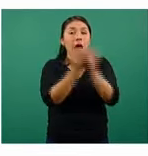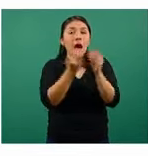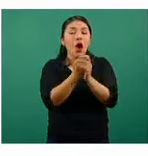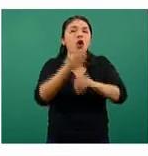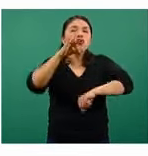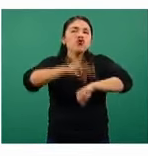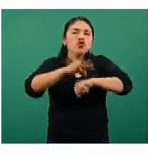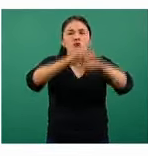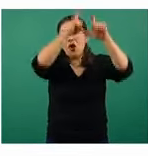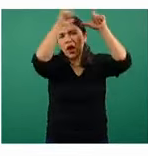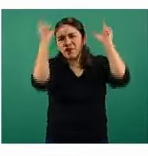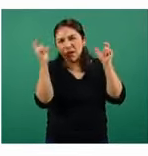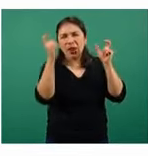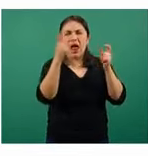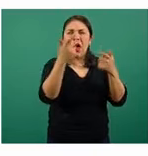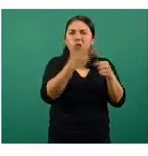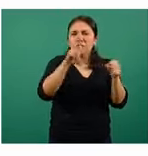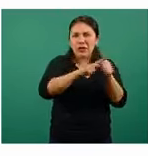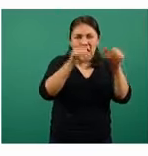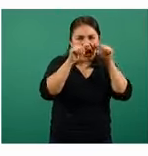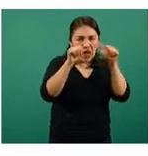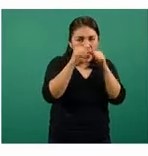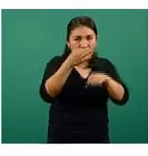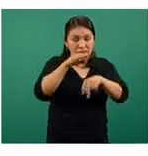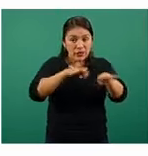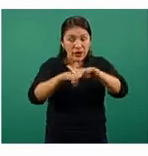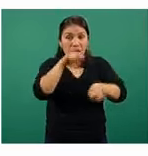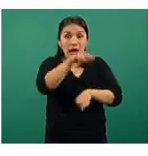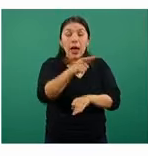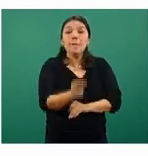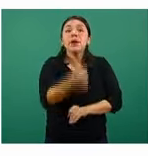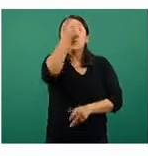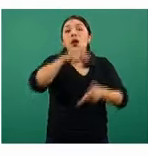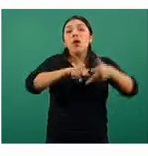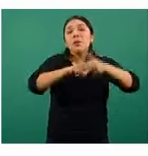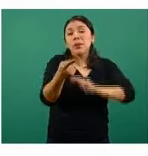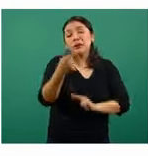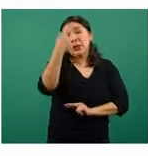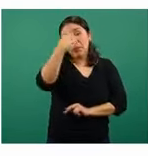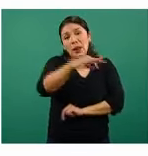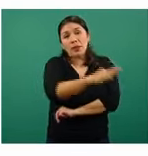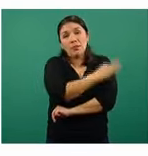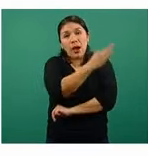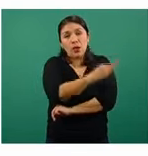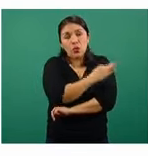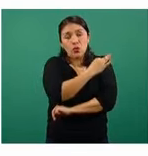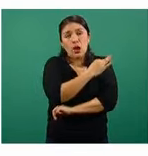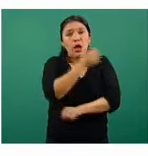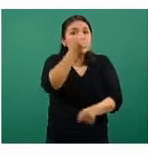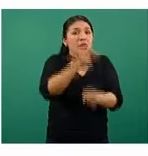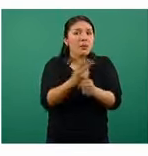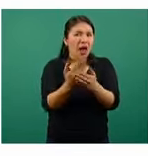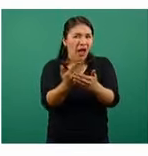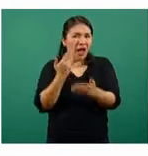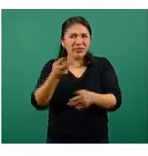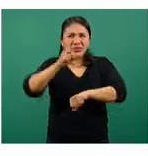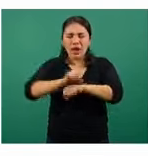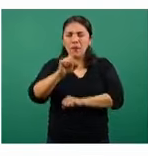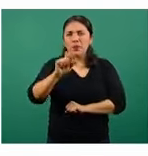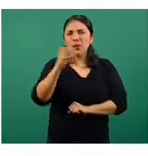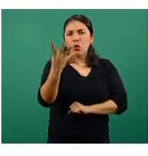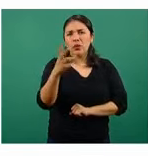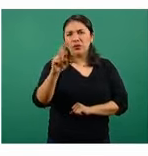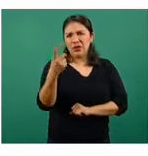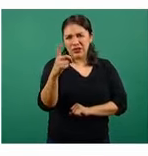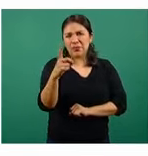hasta el momento, dado que fue el grupo poblacional que inició de manera temprana, el 24 de